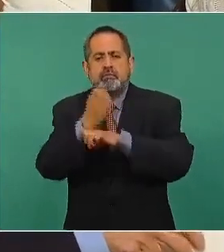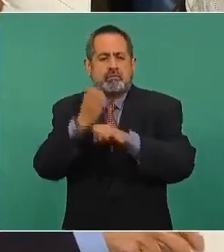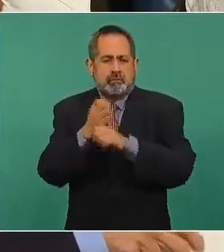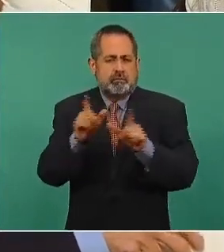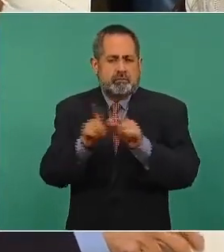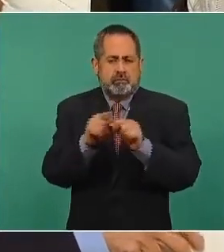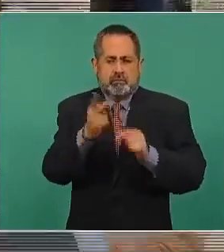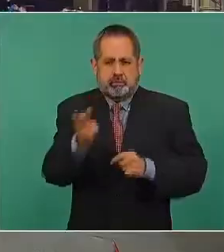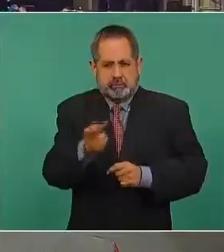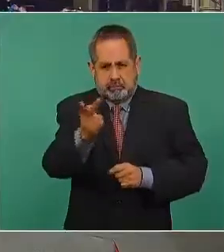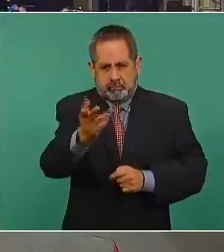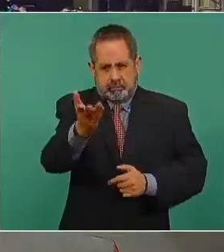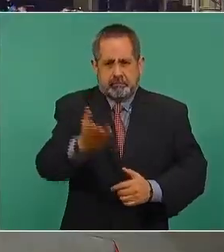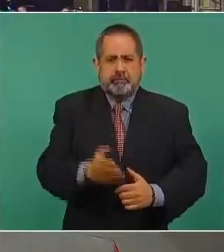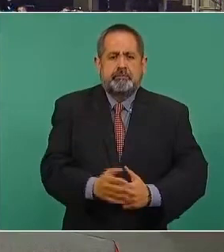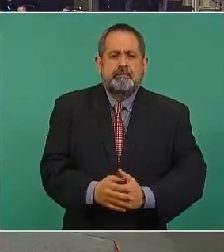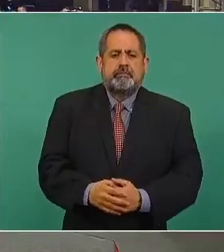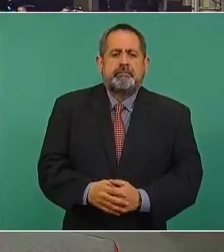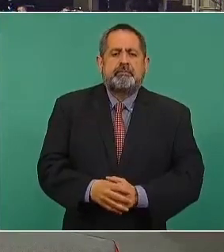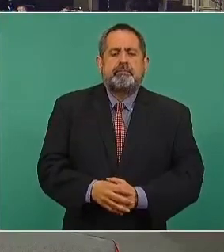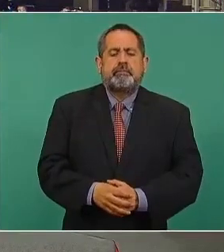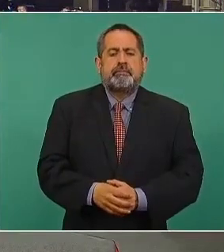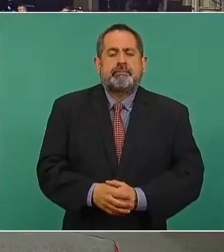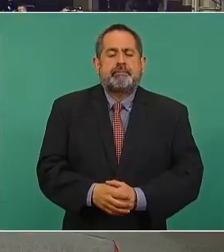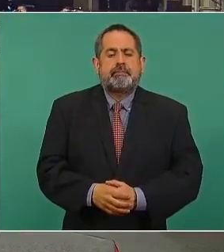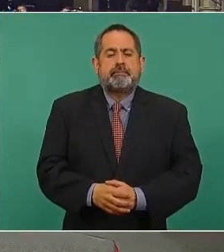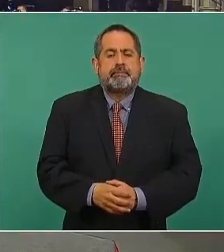esa primera consulta, señor presidente. Bueno,